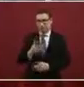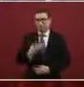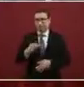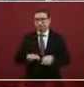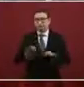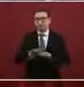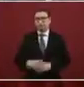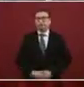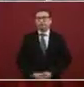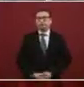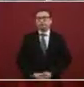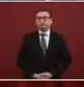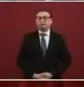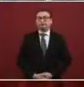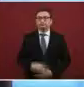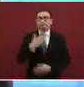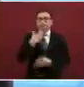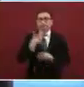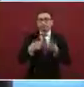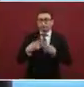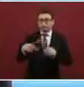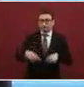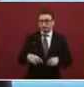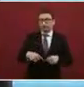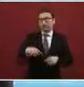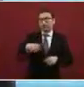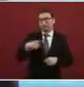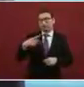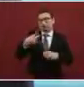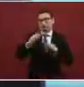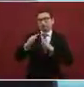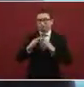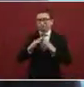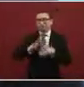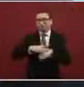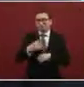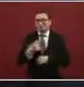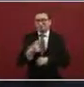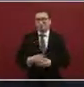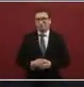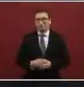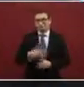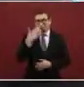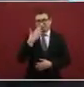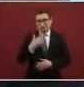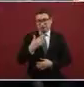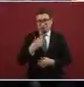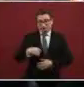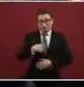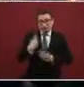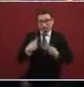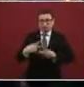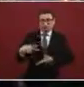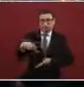Les digo muy cordial bienvenida a su casa porque, en particular, para el que hace uso de la voz, la